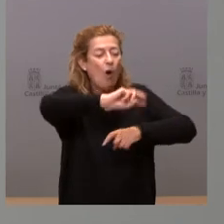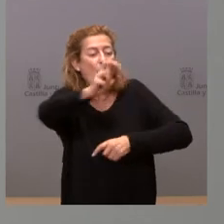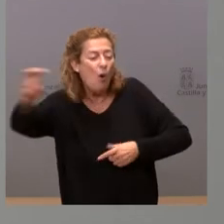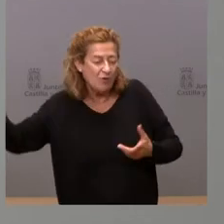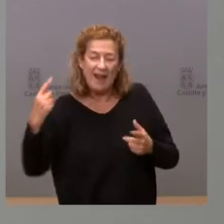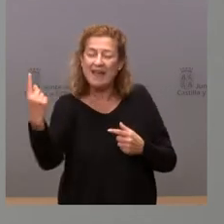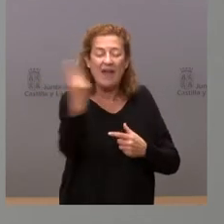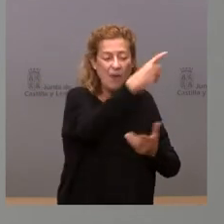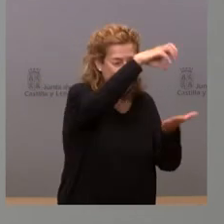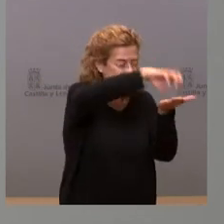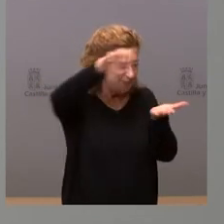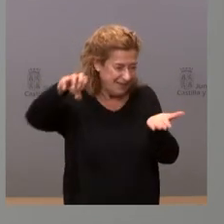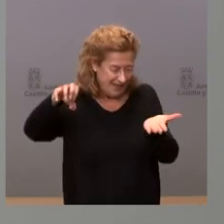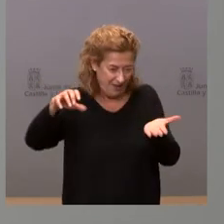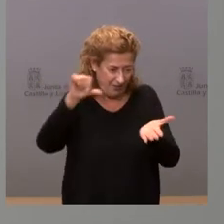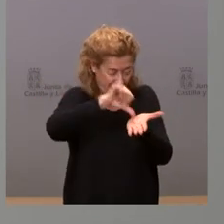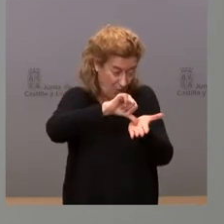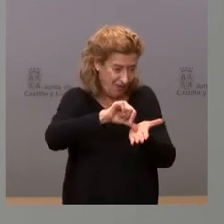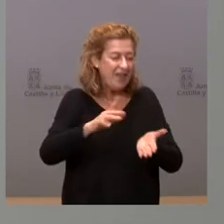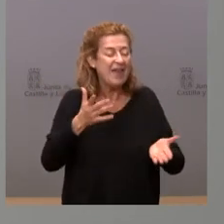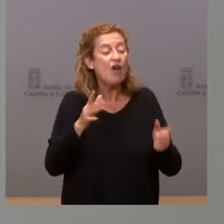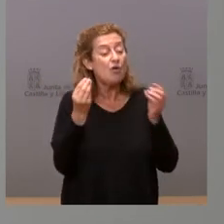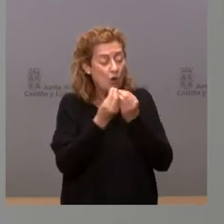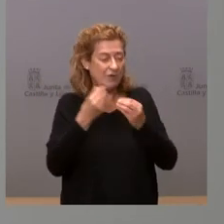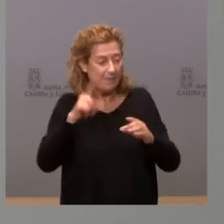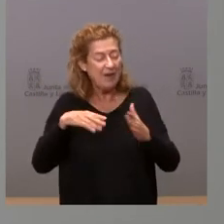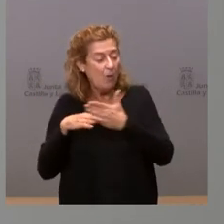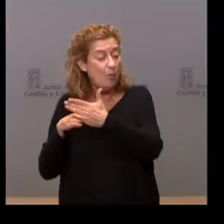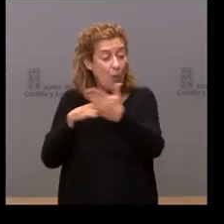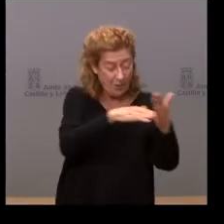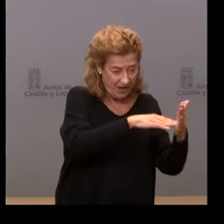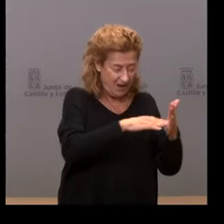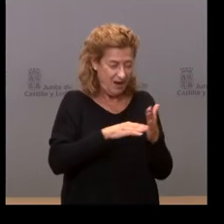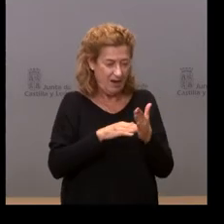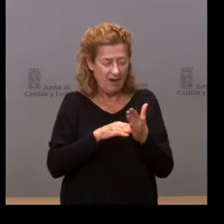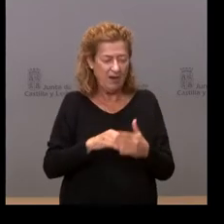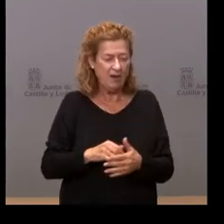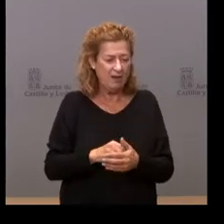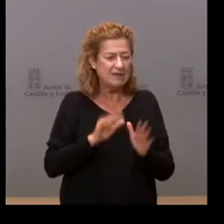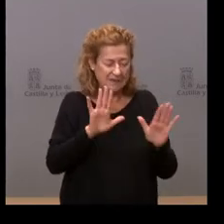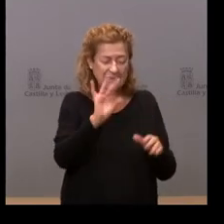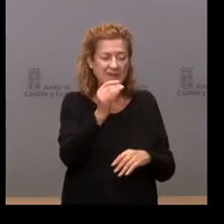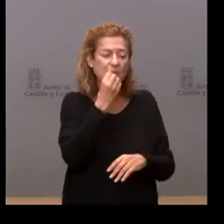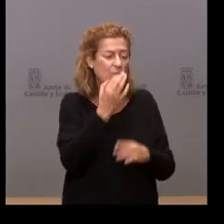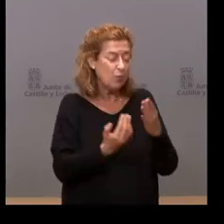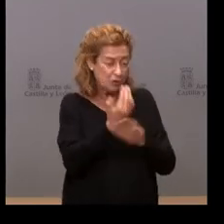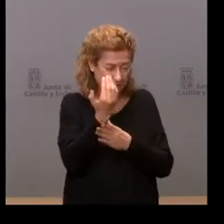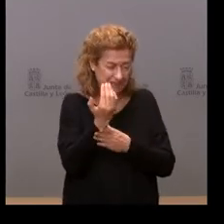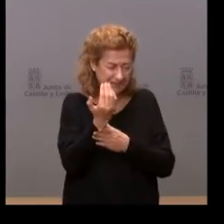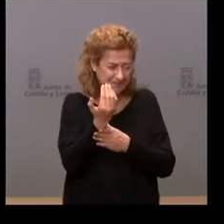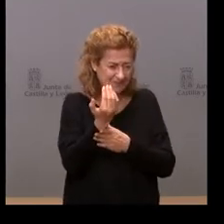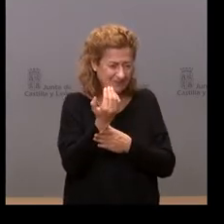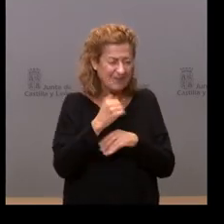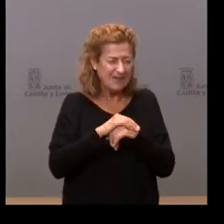una de las capitales de provincia y con nuestras unidades móviles sí buenos días aquí